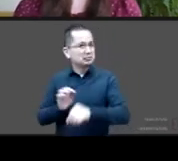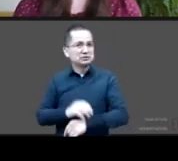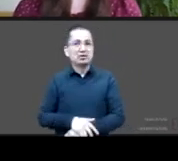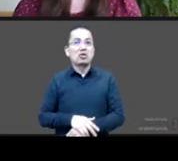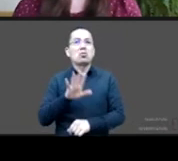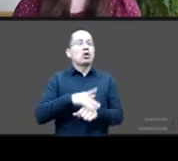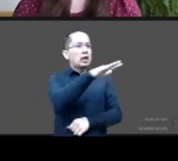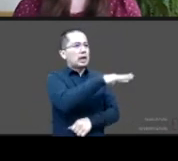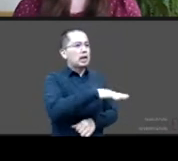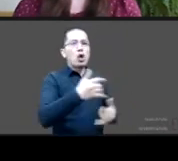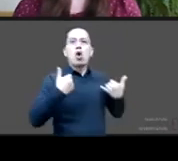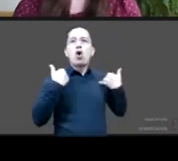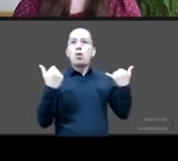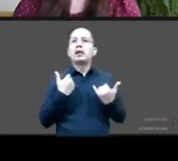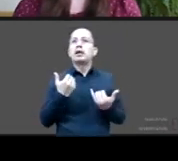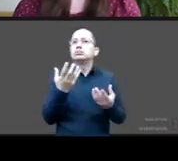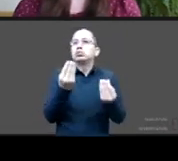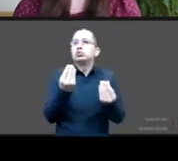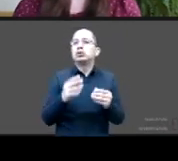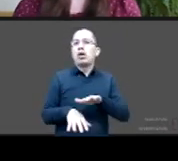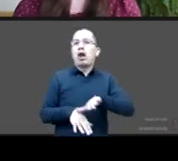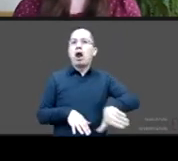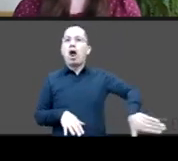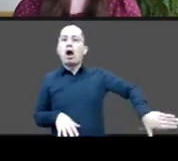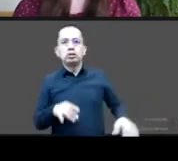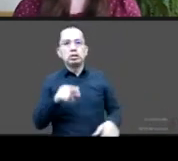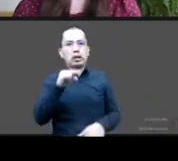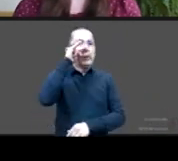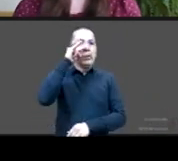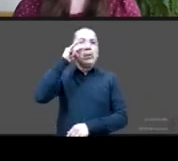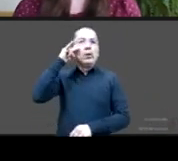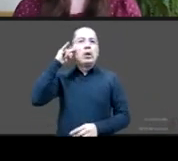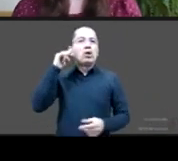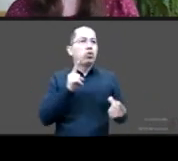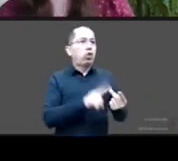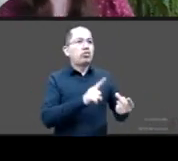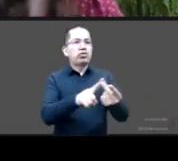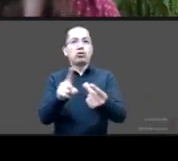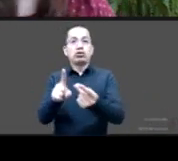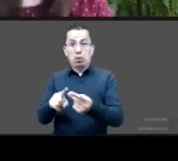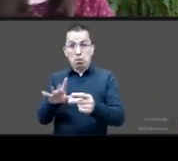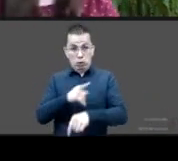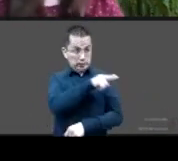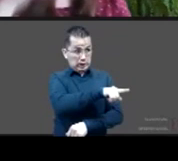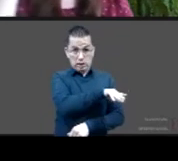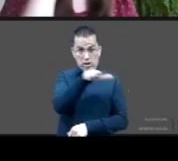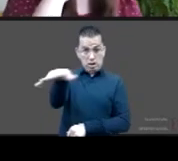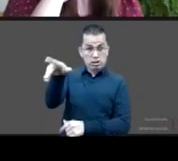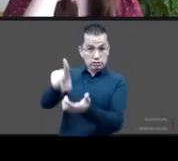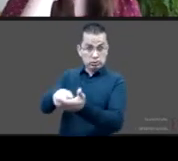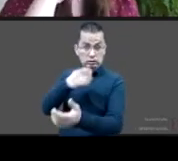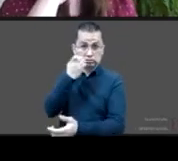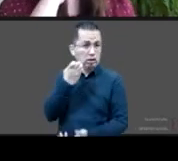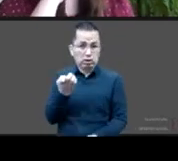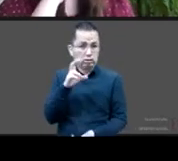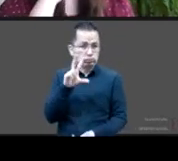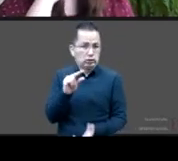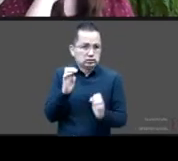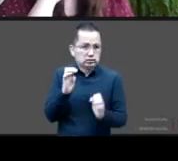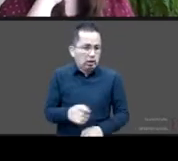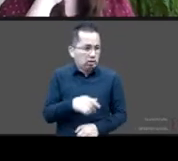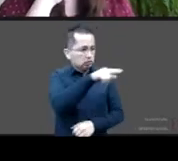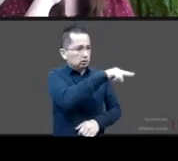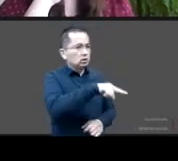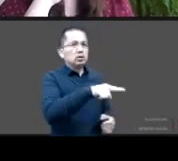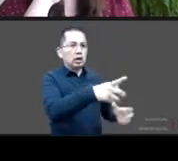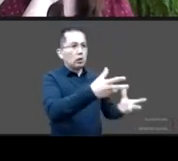de nuestra mirada muy fácilmente porque no están agrupados no están en la escuela no están en un lugar y entonces hay que salir a